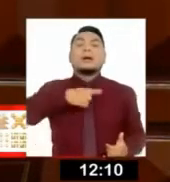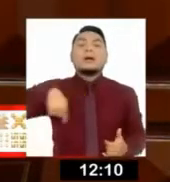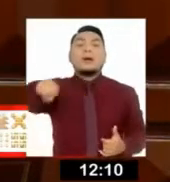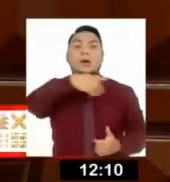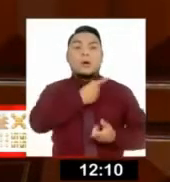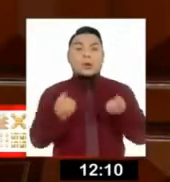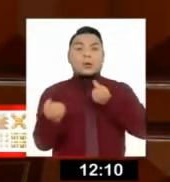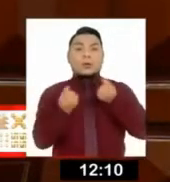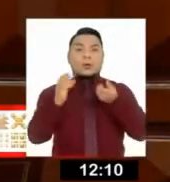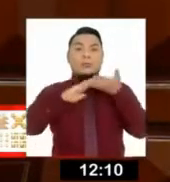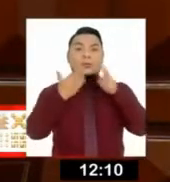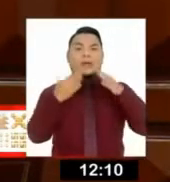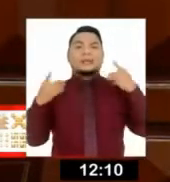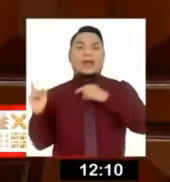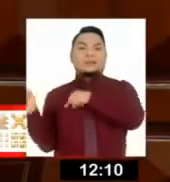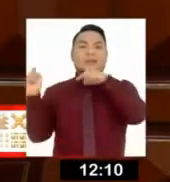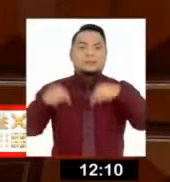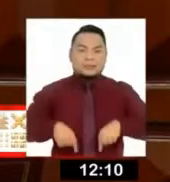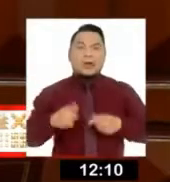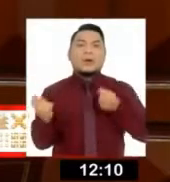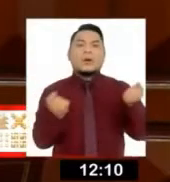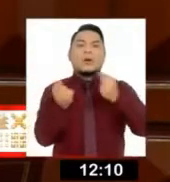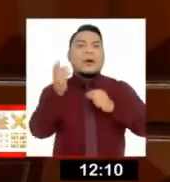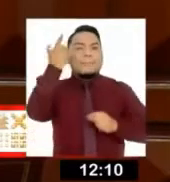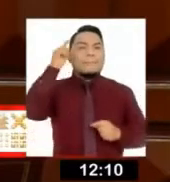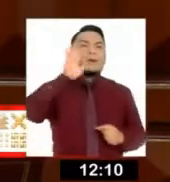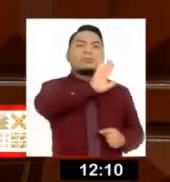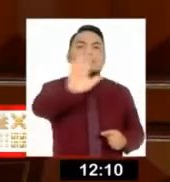ha llegado para gobernar con el pueblo y para el pueblo.